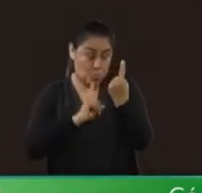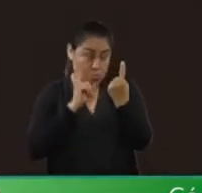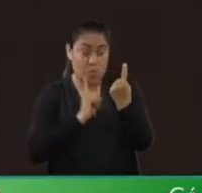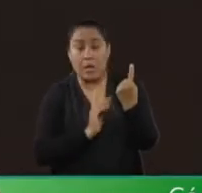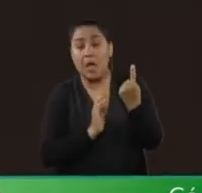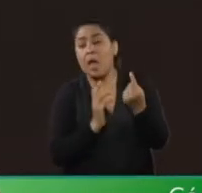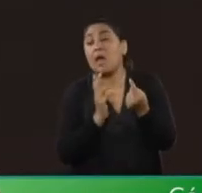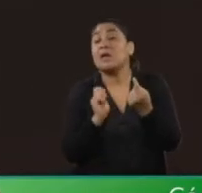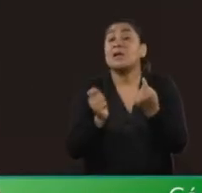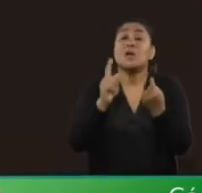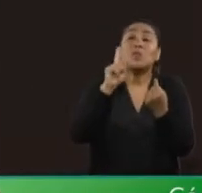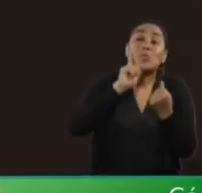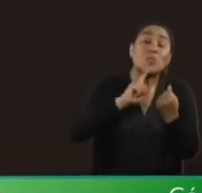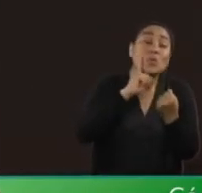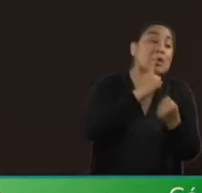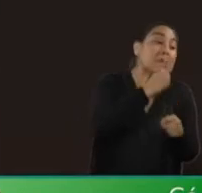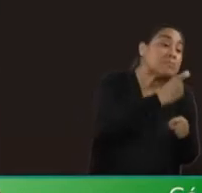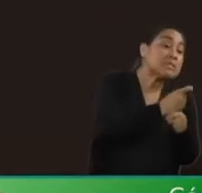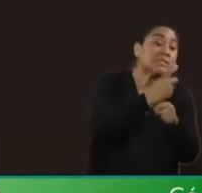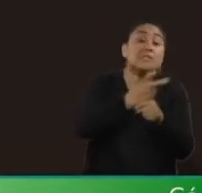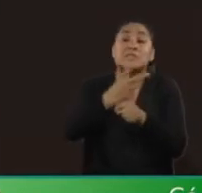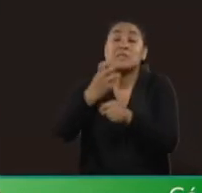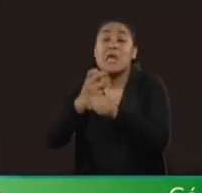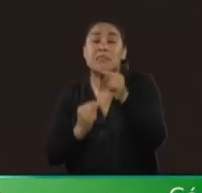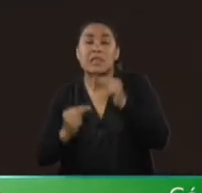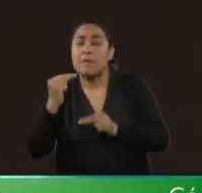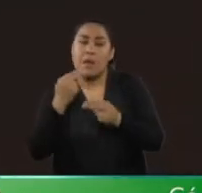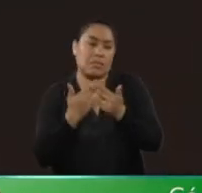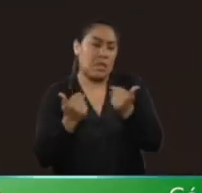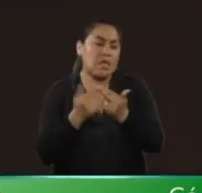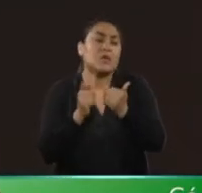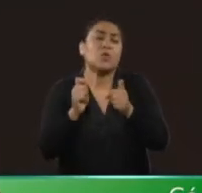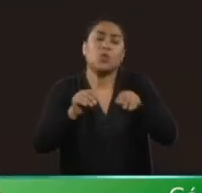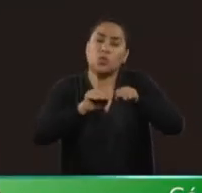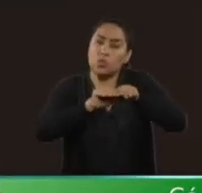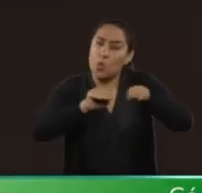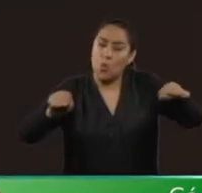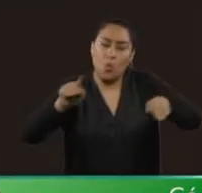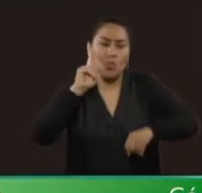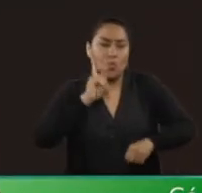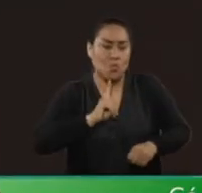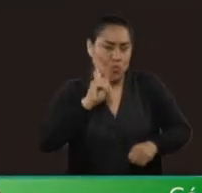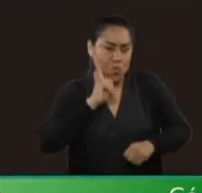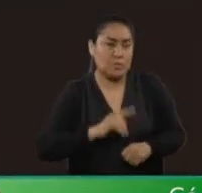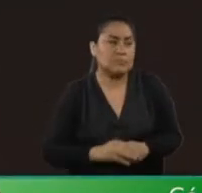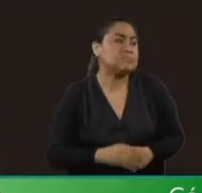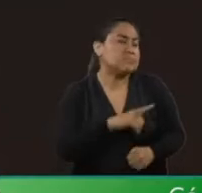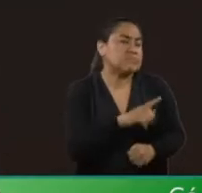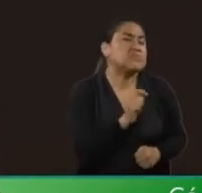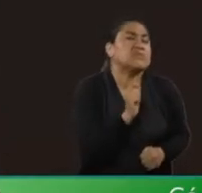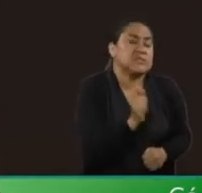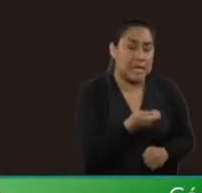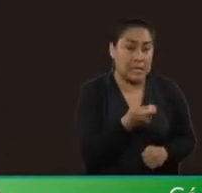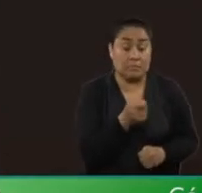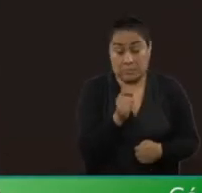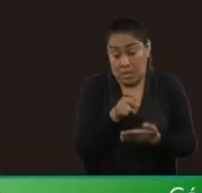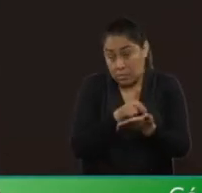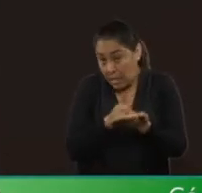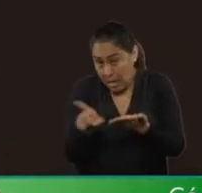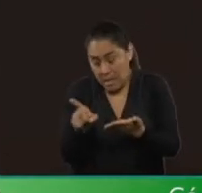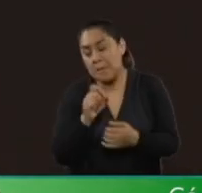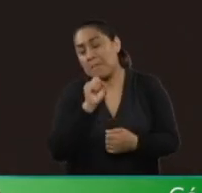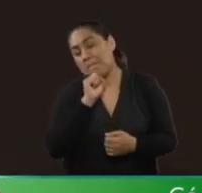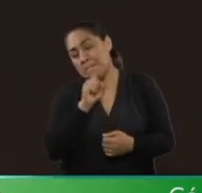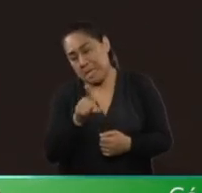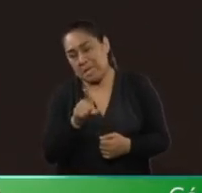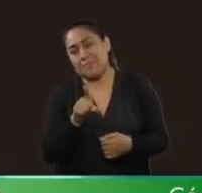de primera o de segunda. Para una mujer todas valemos lo mismo. Eso significa que todos los derechos, incluyendo